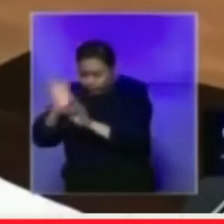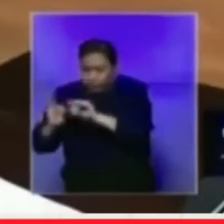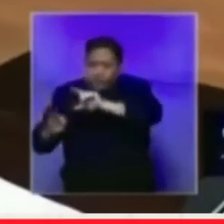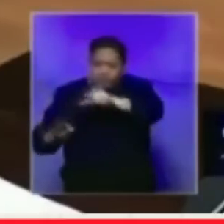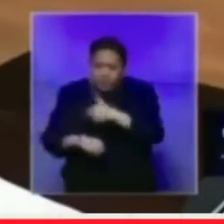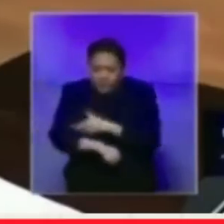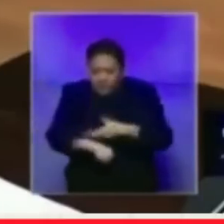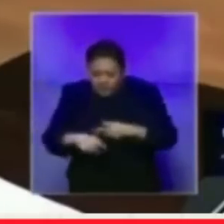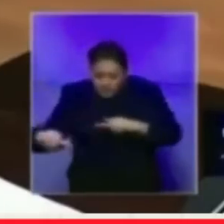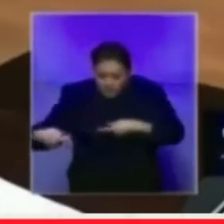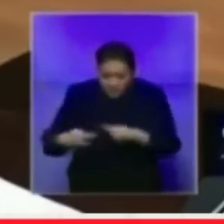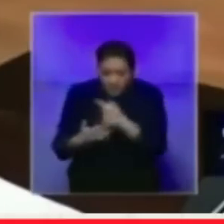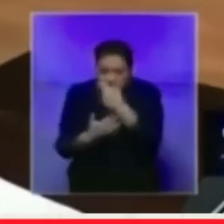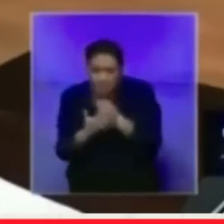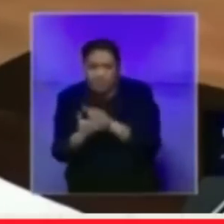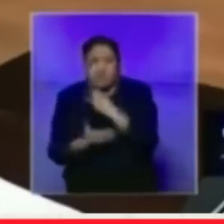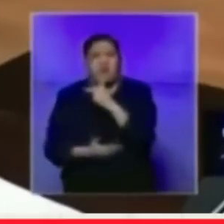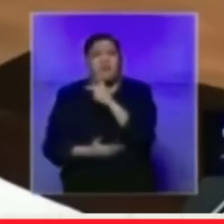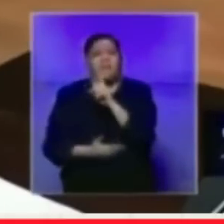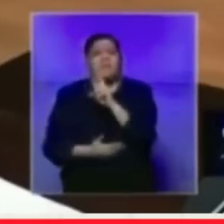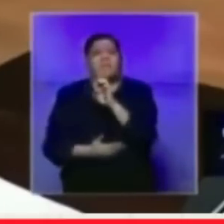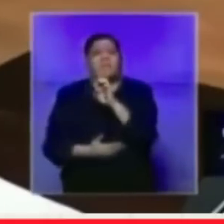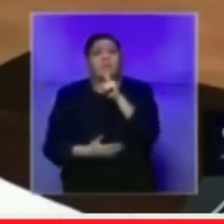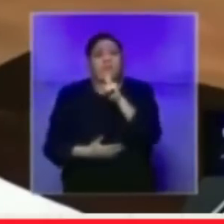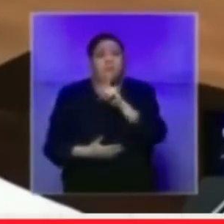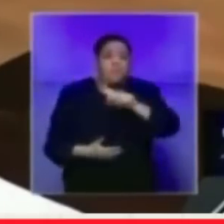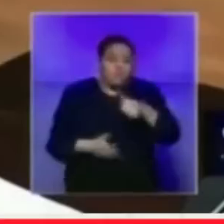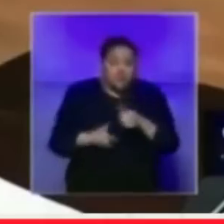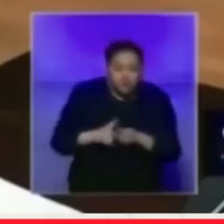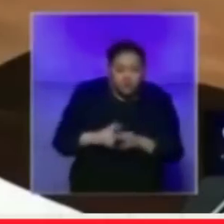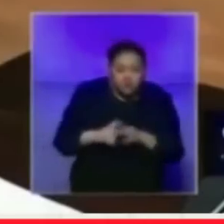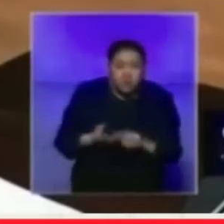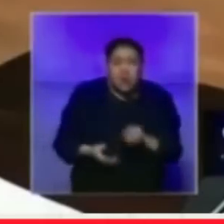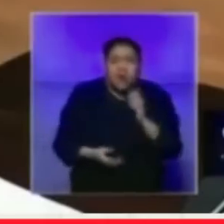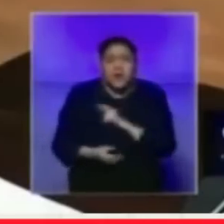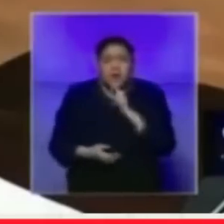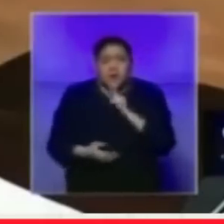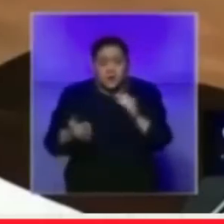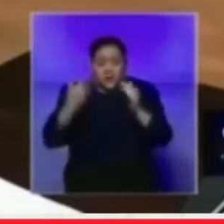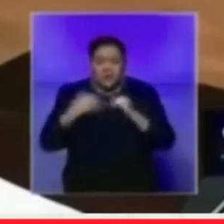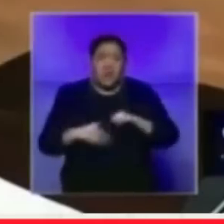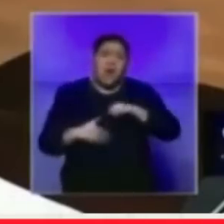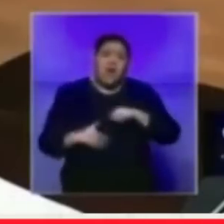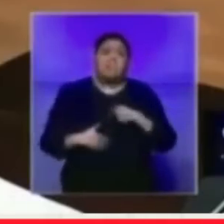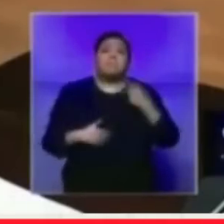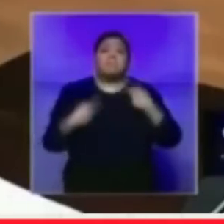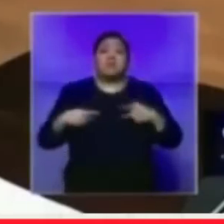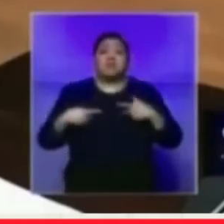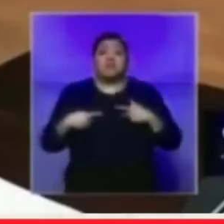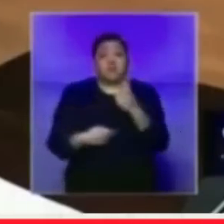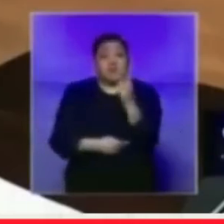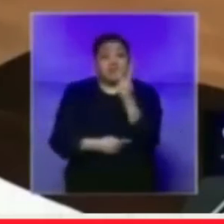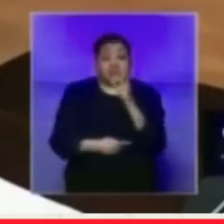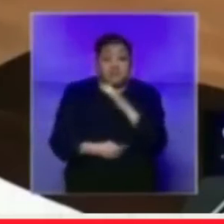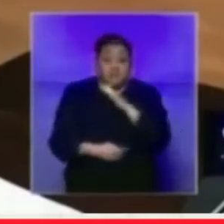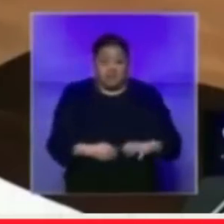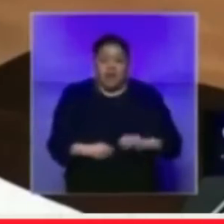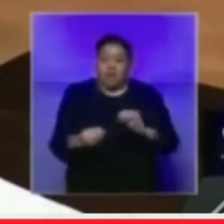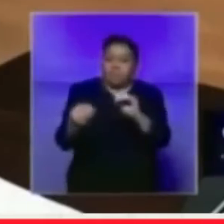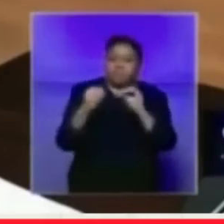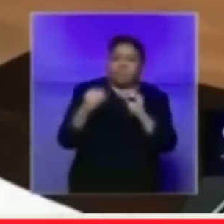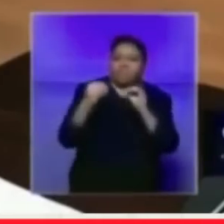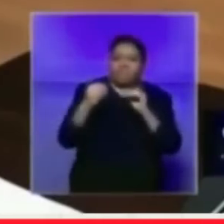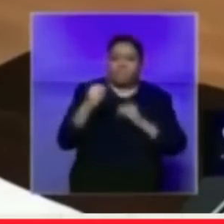la implementación del programa de resultados preliminares. Se realizaron 3 debates entre las candidaturas en los que se privilegió